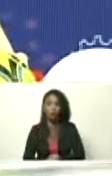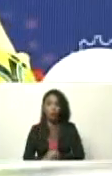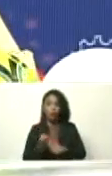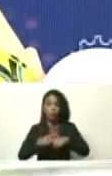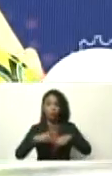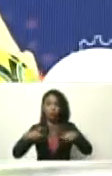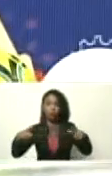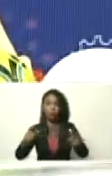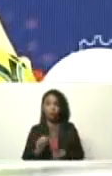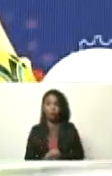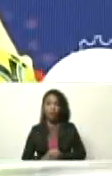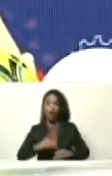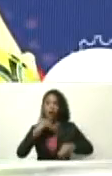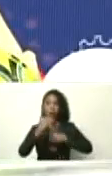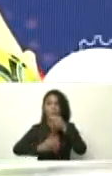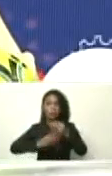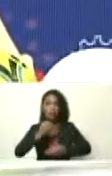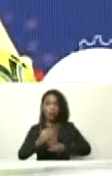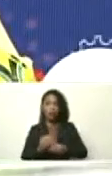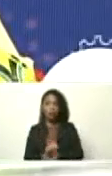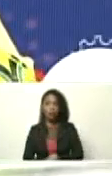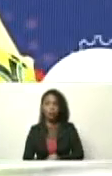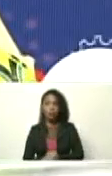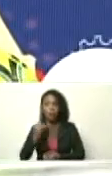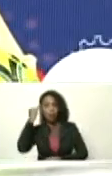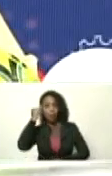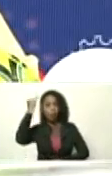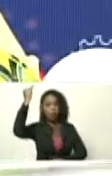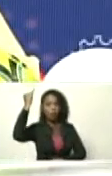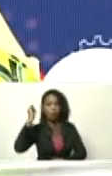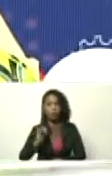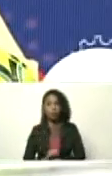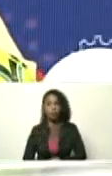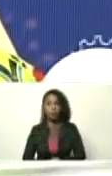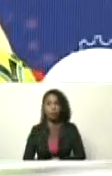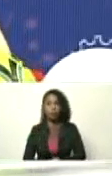crecer, hacer, crear.